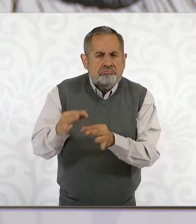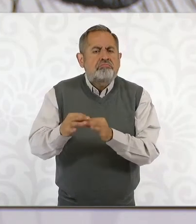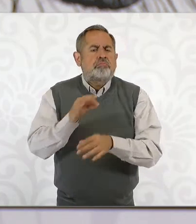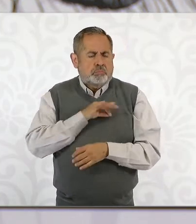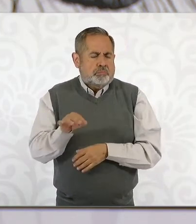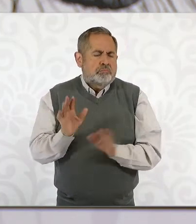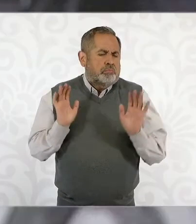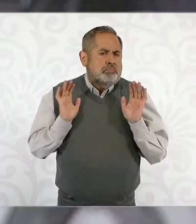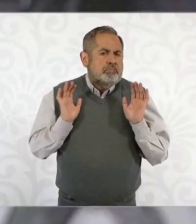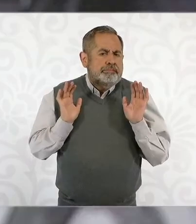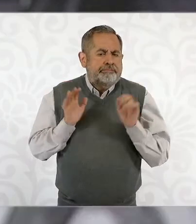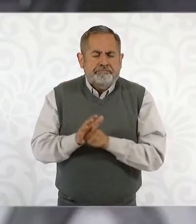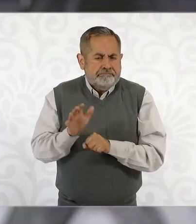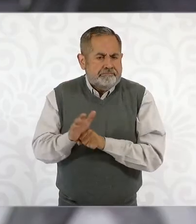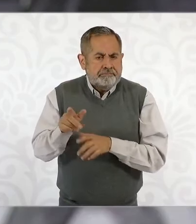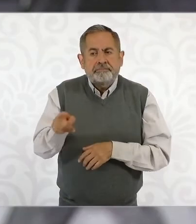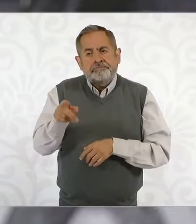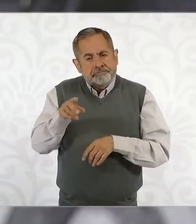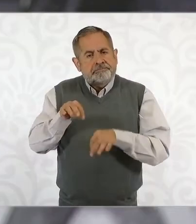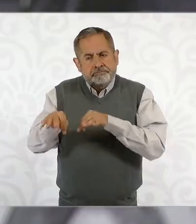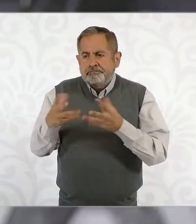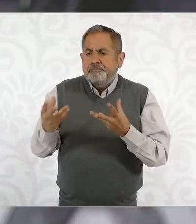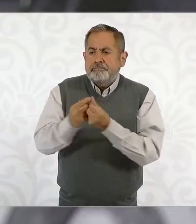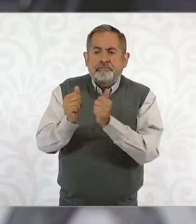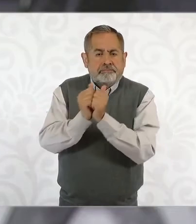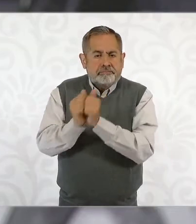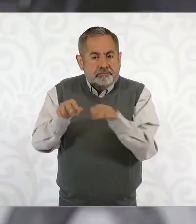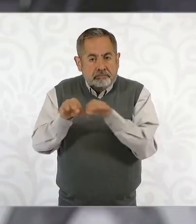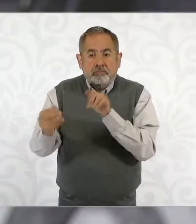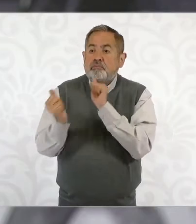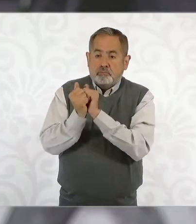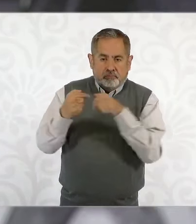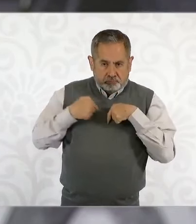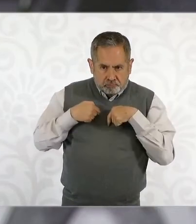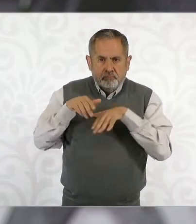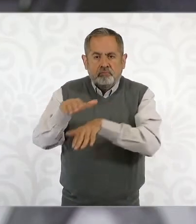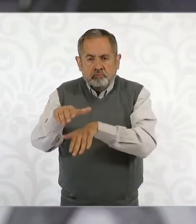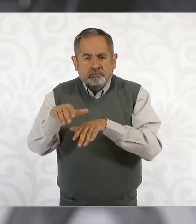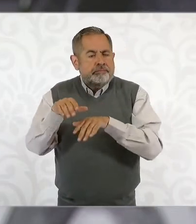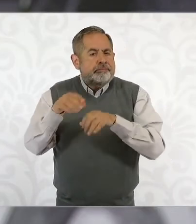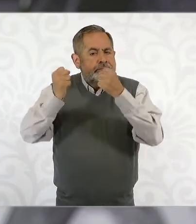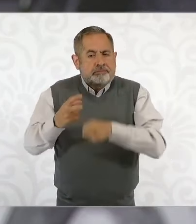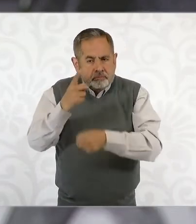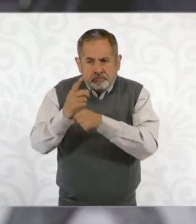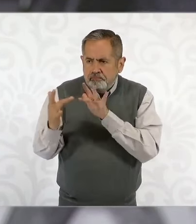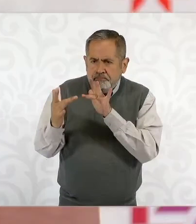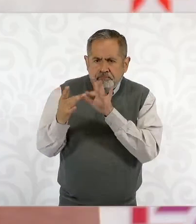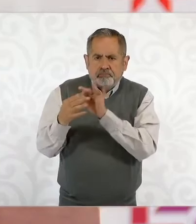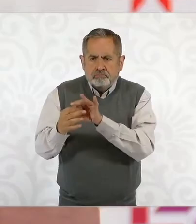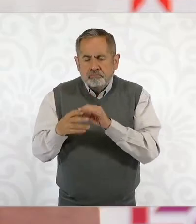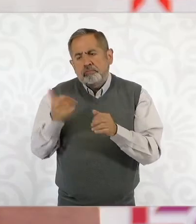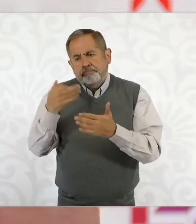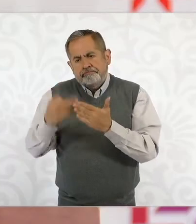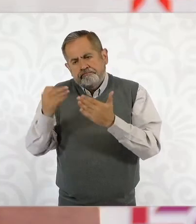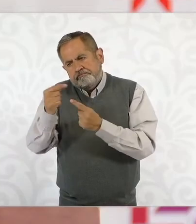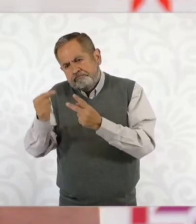tiene que pues trabajar en coordinación con nosotros para el tema de la seguridad y hay pues ahí pendientes